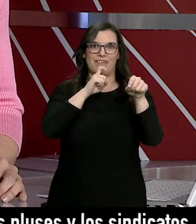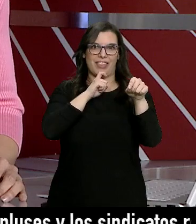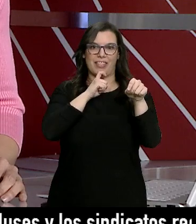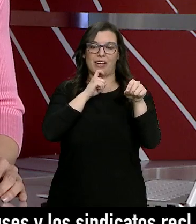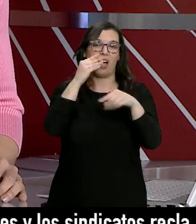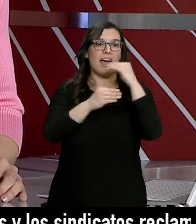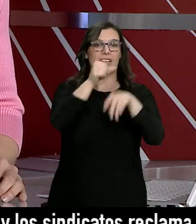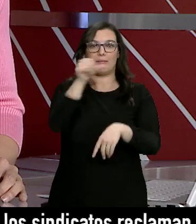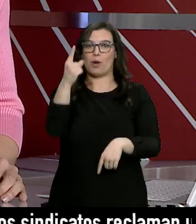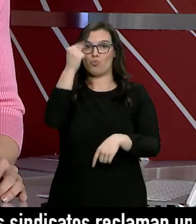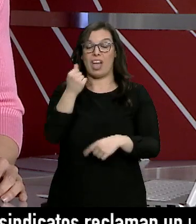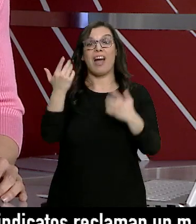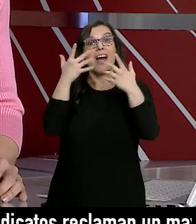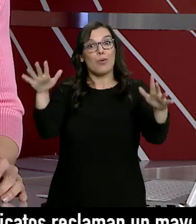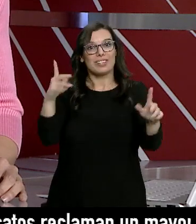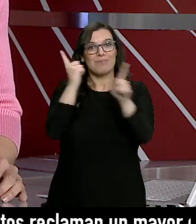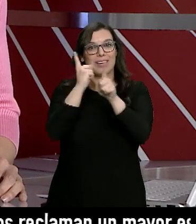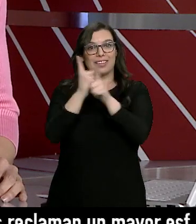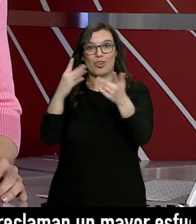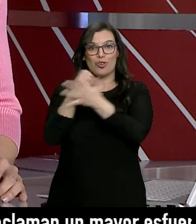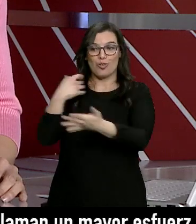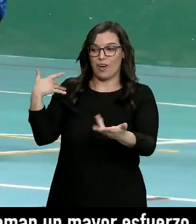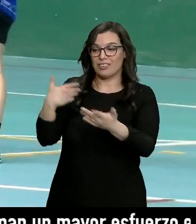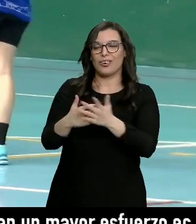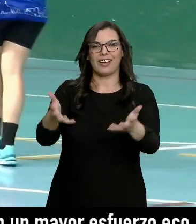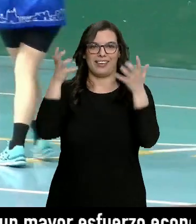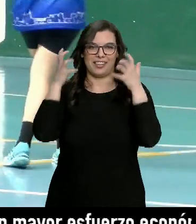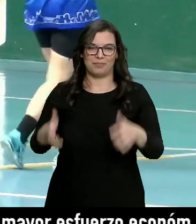Aún así, han ganado todos sus partidos.